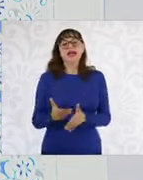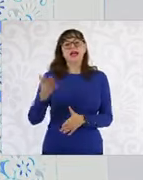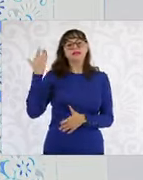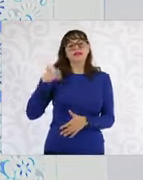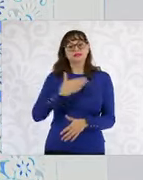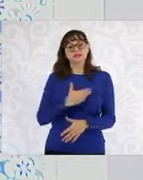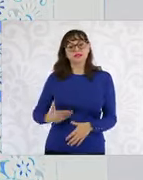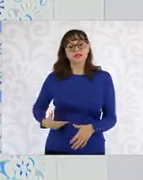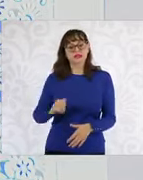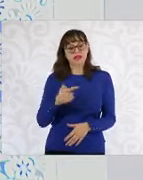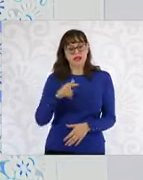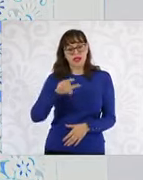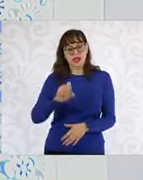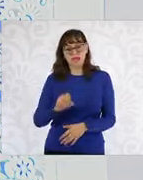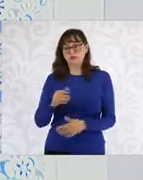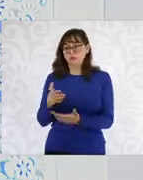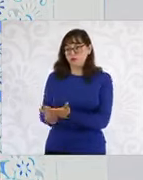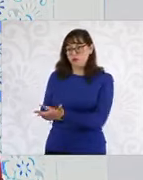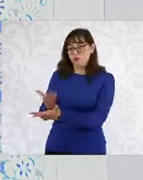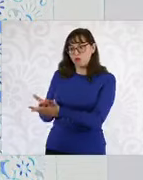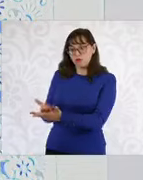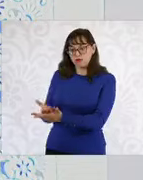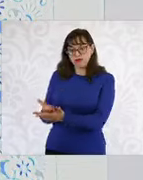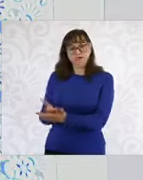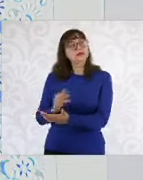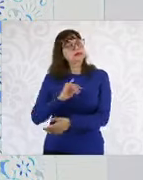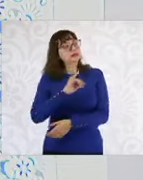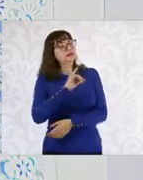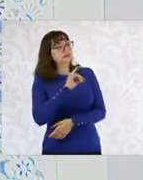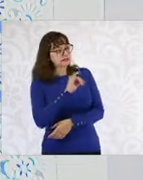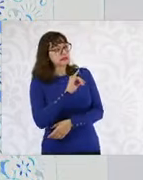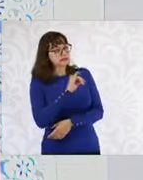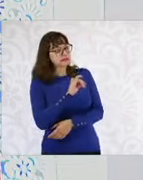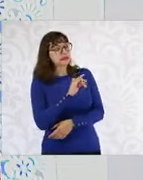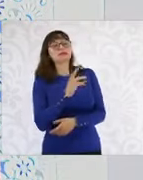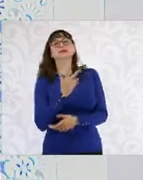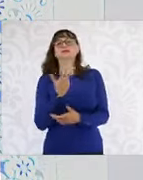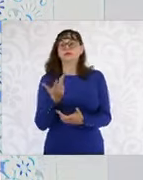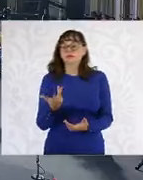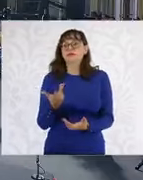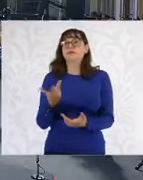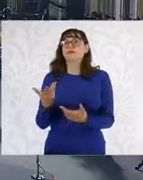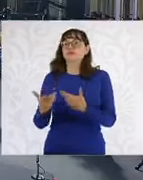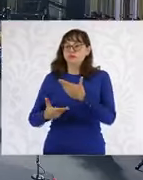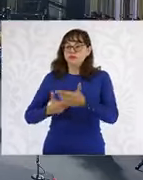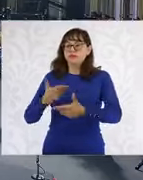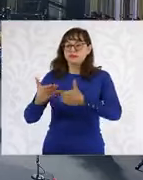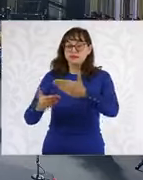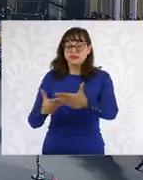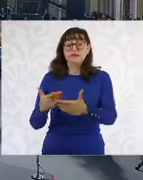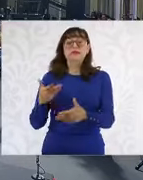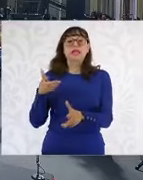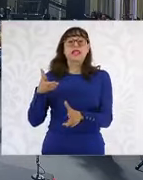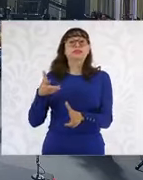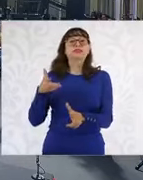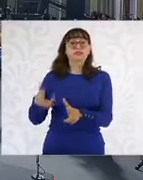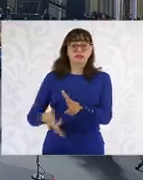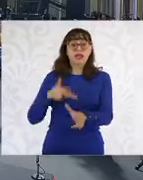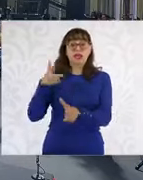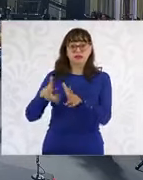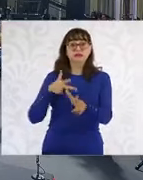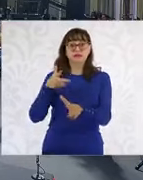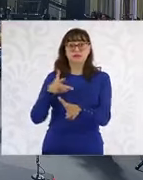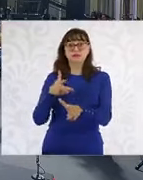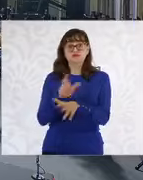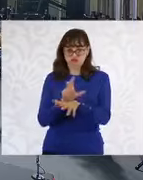había la propuesta para que el tren pudiera pasar, no por Tapachula, pero va a llegar a Ciudad Hidalgo, lo conoce muy bien